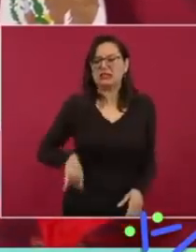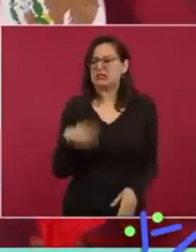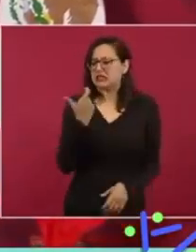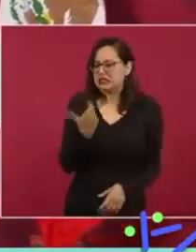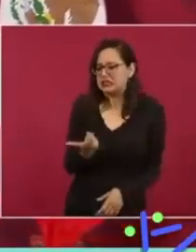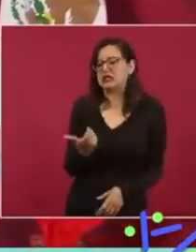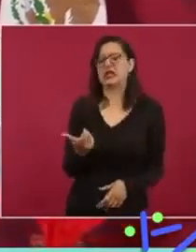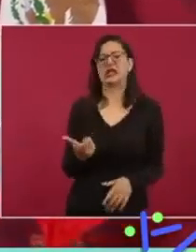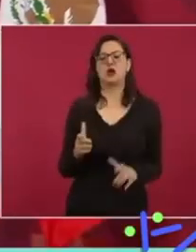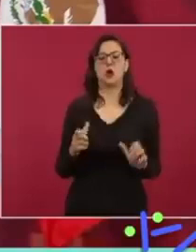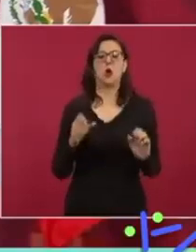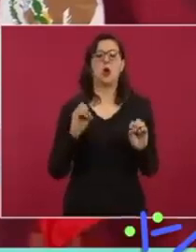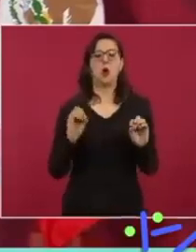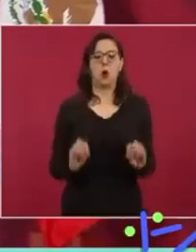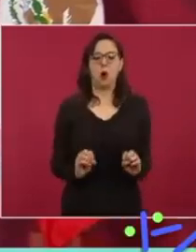o es